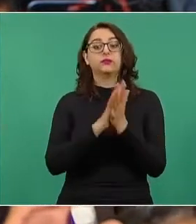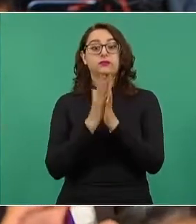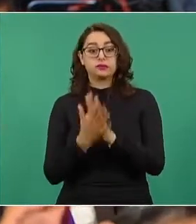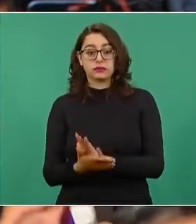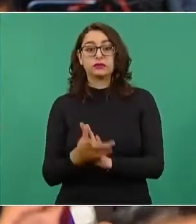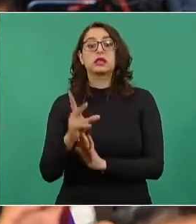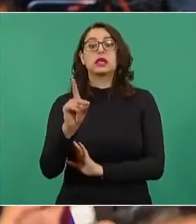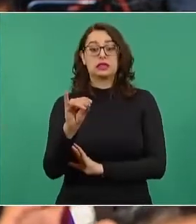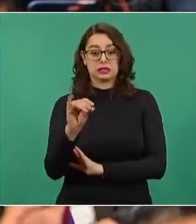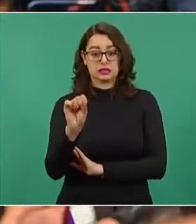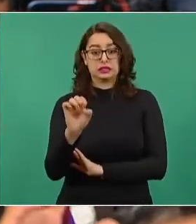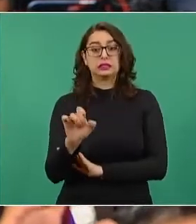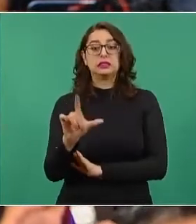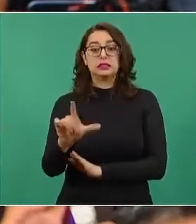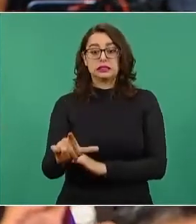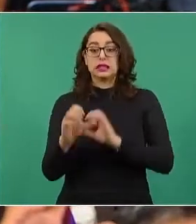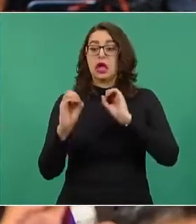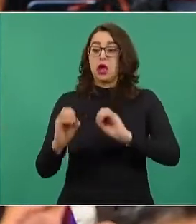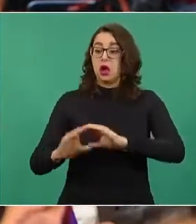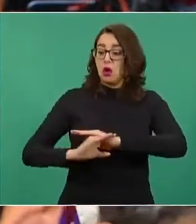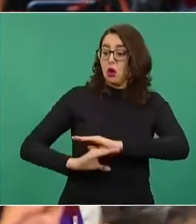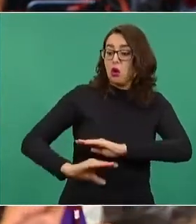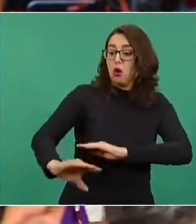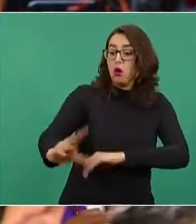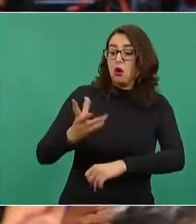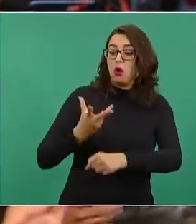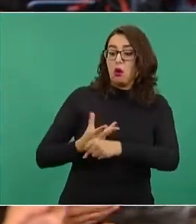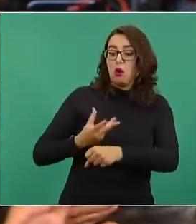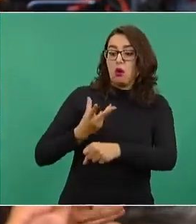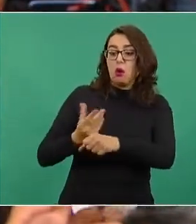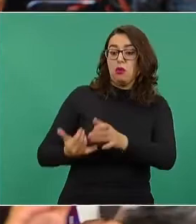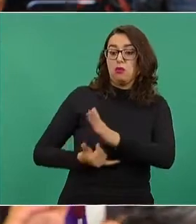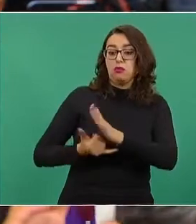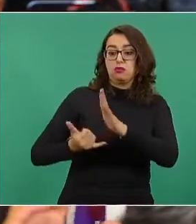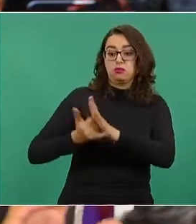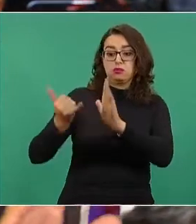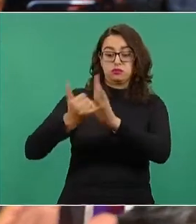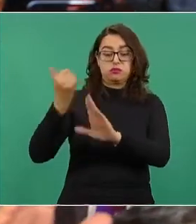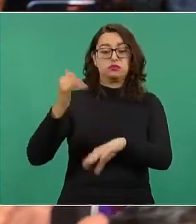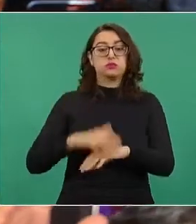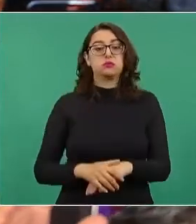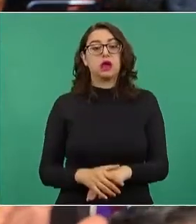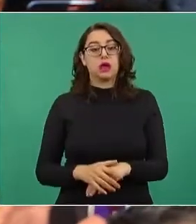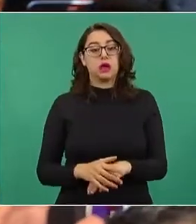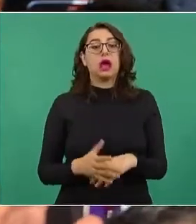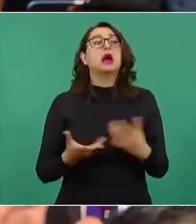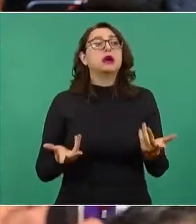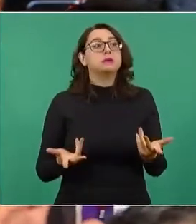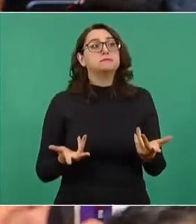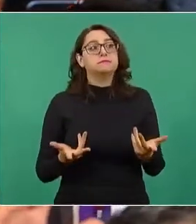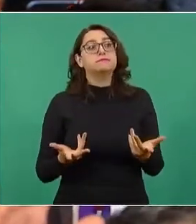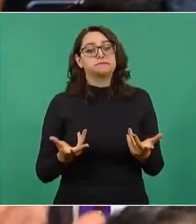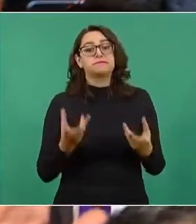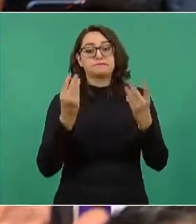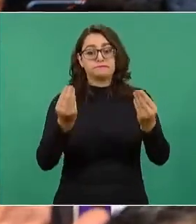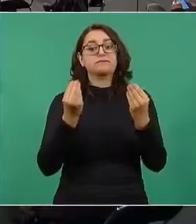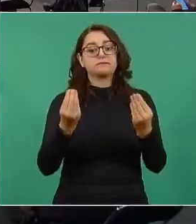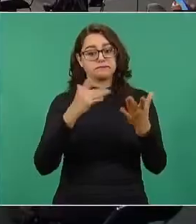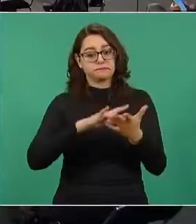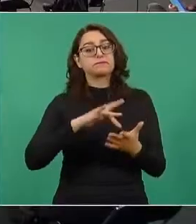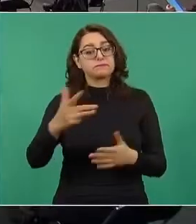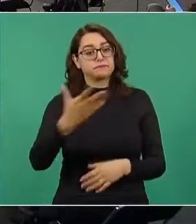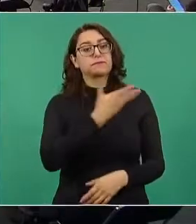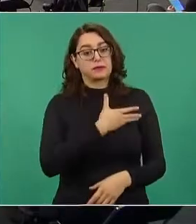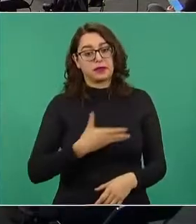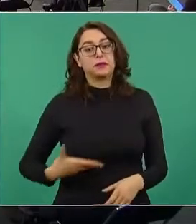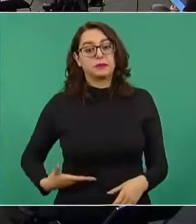o asfalto, que tiene más valor agregado. Y pues le agradezco mucho, señor presidente, Sí. toda